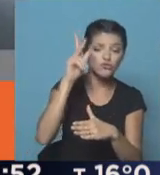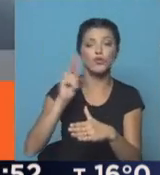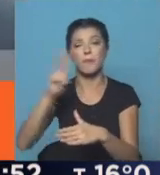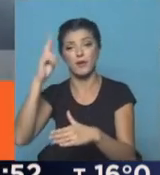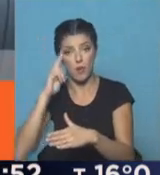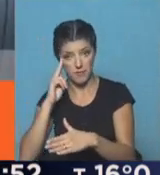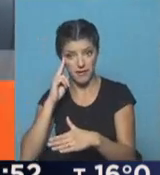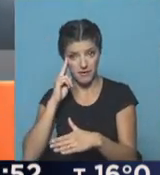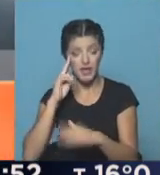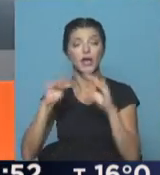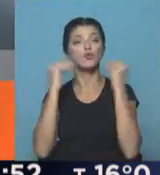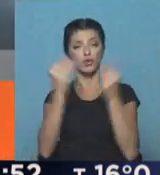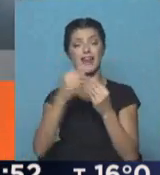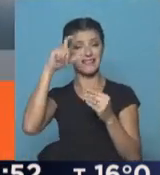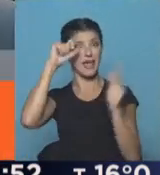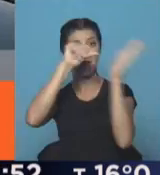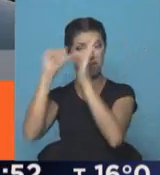países